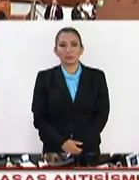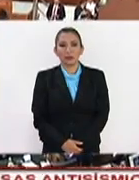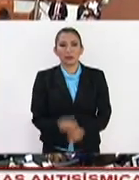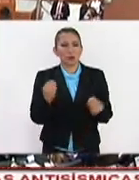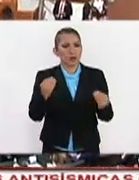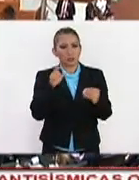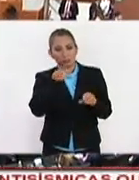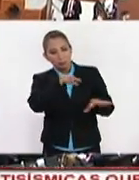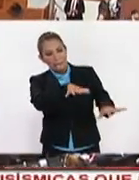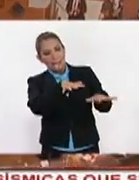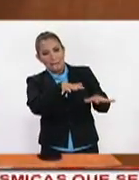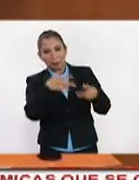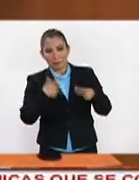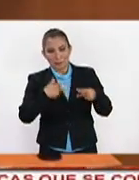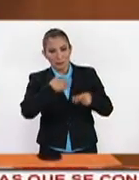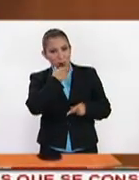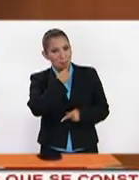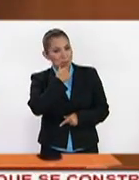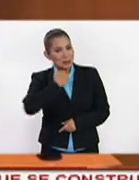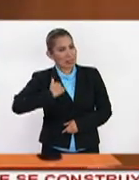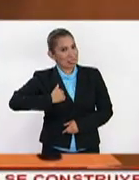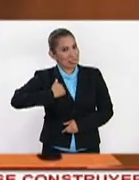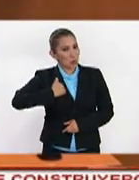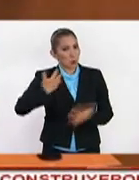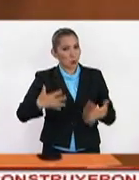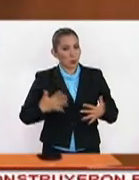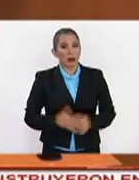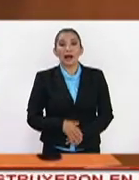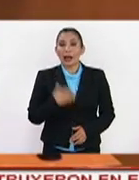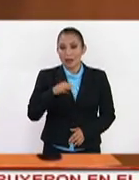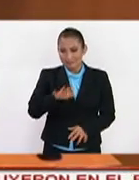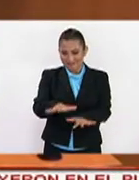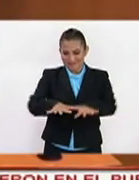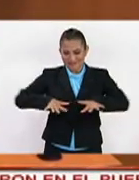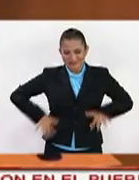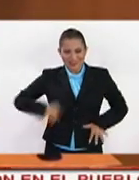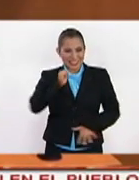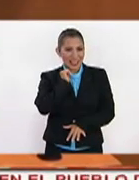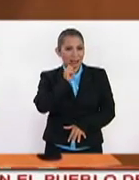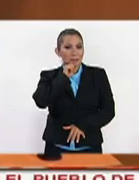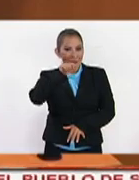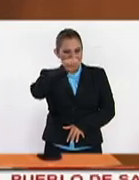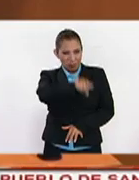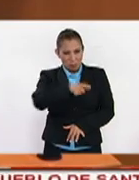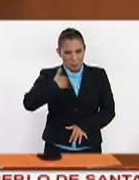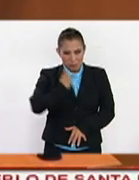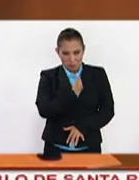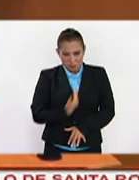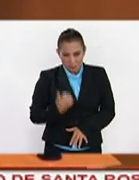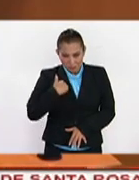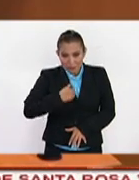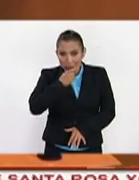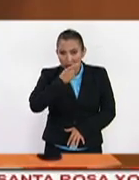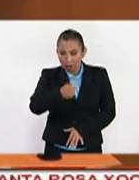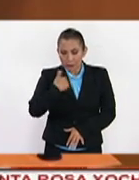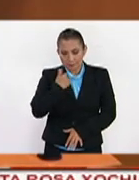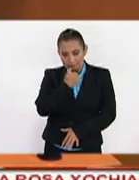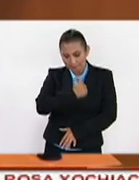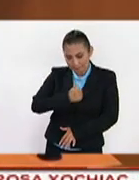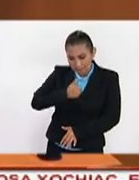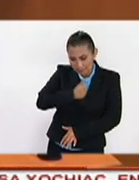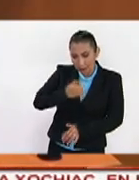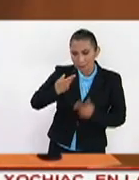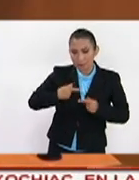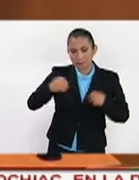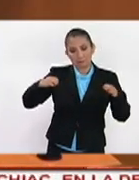Mucho carisma, sin duda alguna, del primer ministro Justin Trudeau. Ante el Pleno del Senado, también Trudeau expresó sus condolencias por